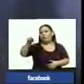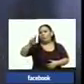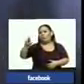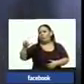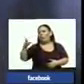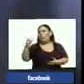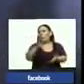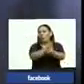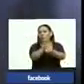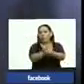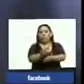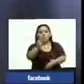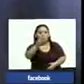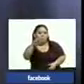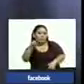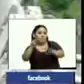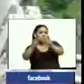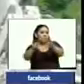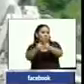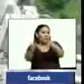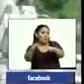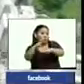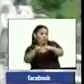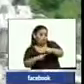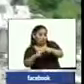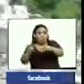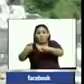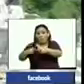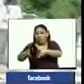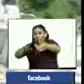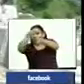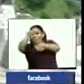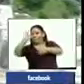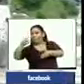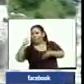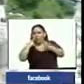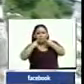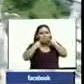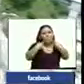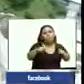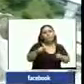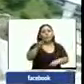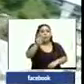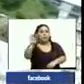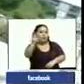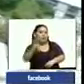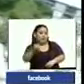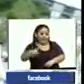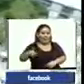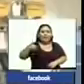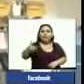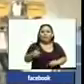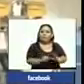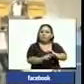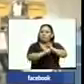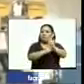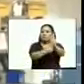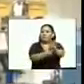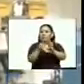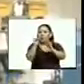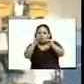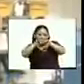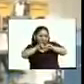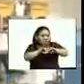costo que alcanzaba los 207 millones de dólares. La Fiscalía expuso el caso públicamente el 4 de enero de este año. Lo acusa de